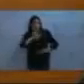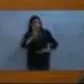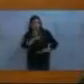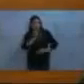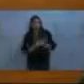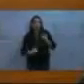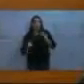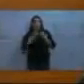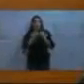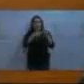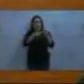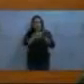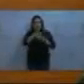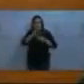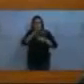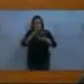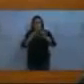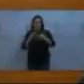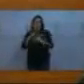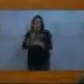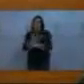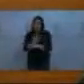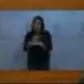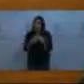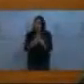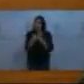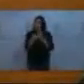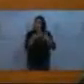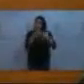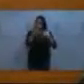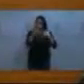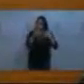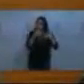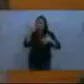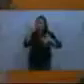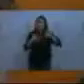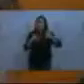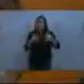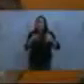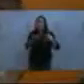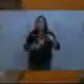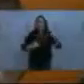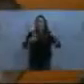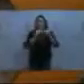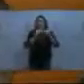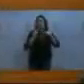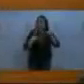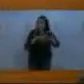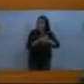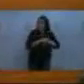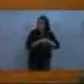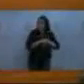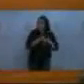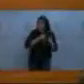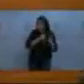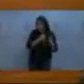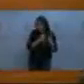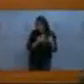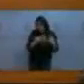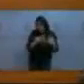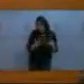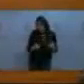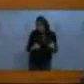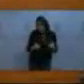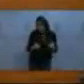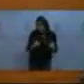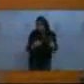de los candidatos. Es decir, transparente, justo y equitativo. Las bases de la sanidad pública, por cierto, justicia y equidad.